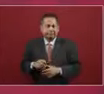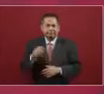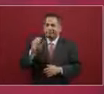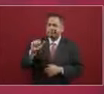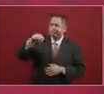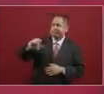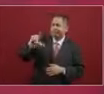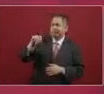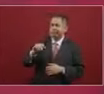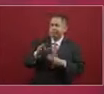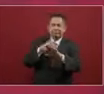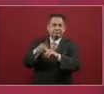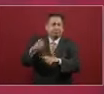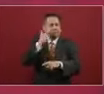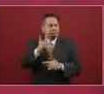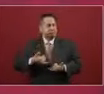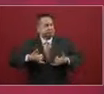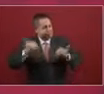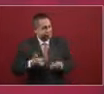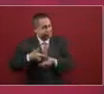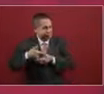porque se quiere quedar,